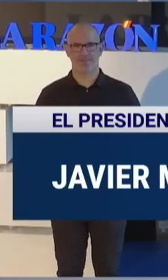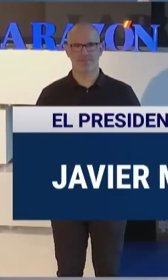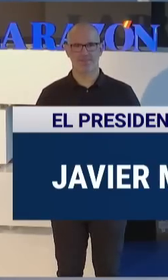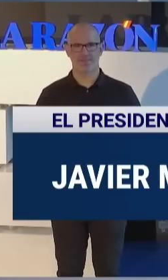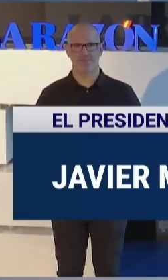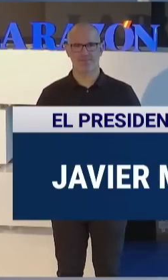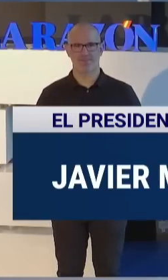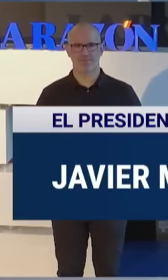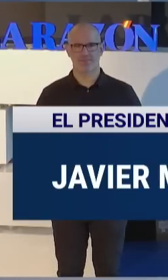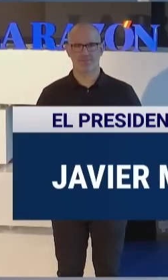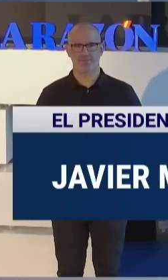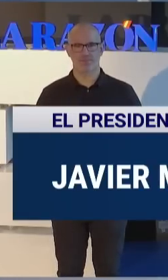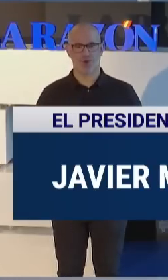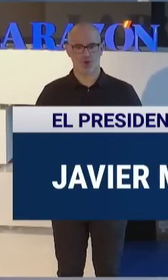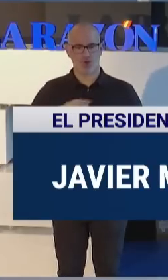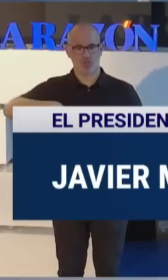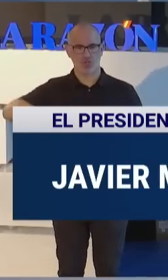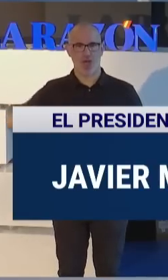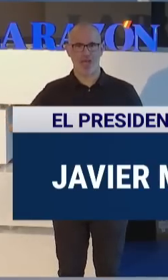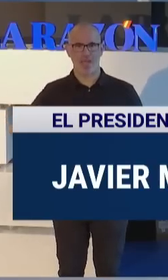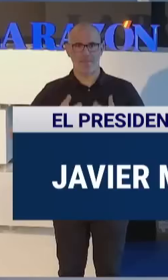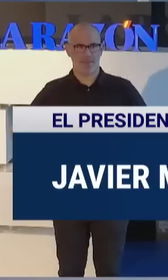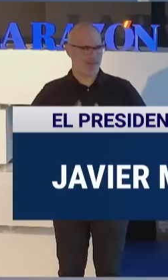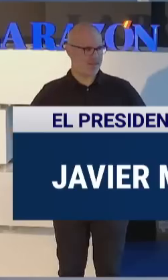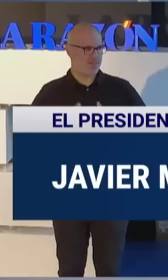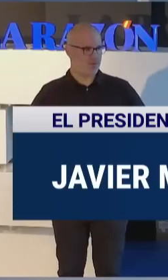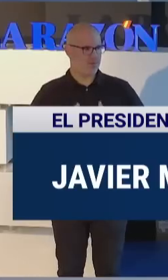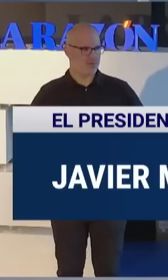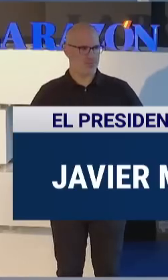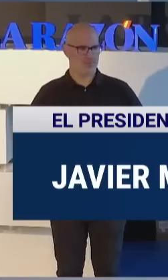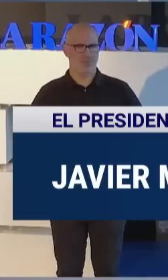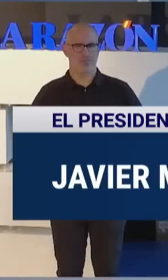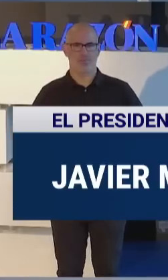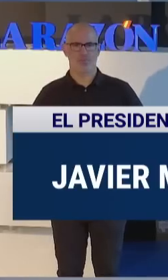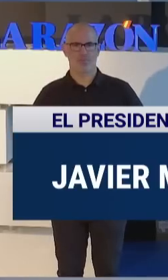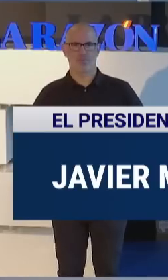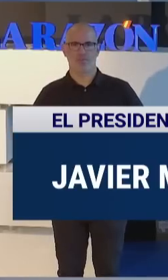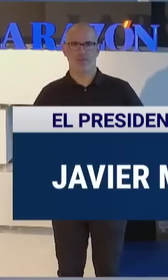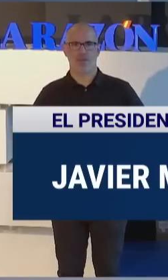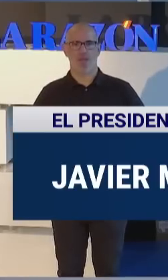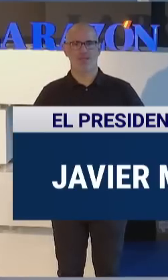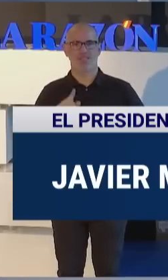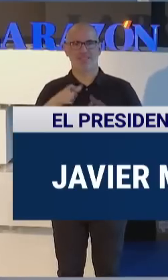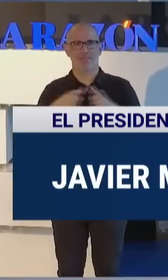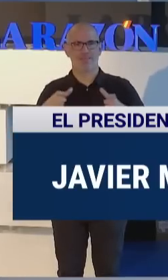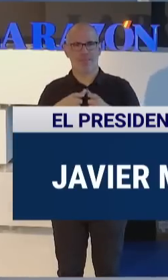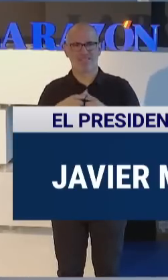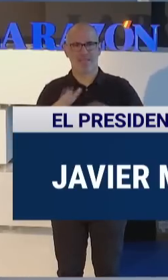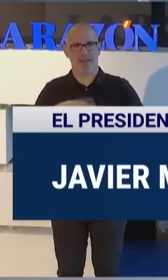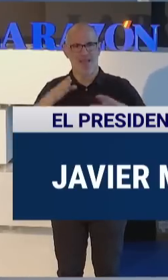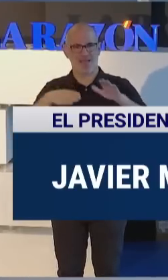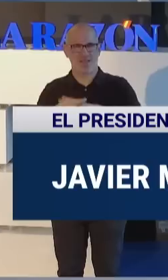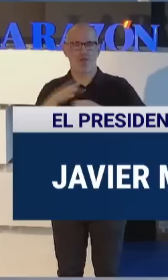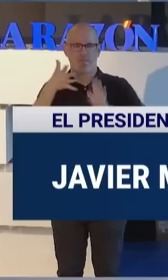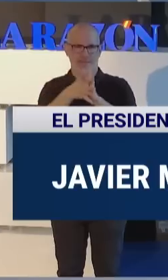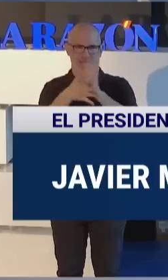teníamos los mecanismos de emisión endógena, ya sea el tema de los pases. Para que se den una